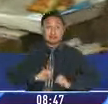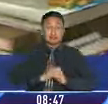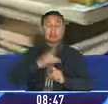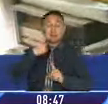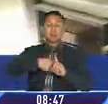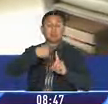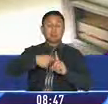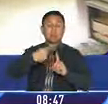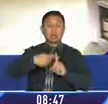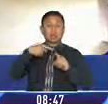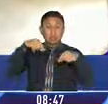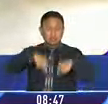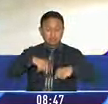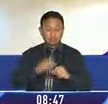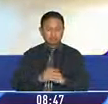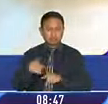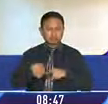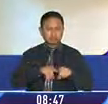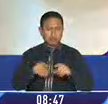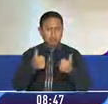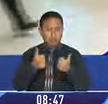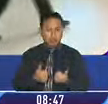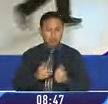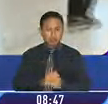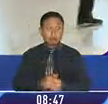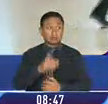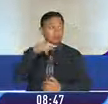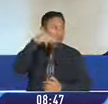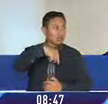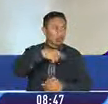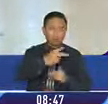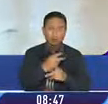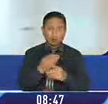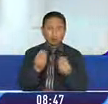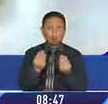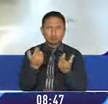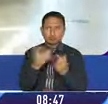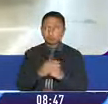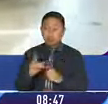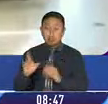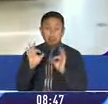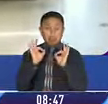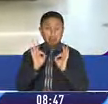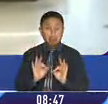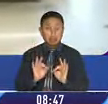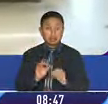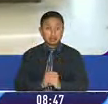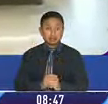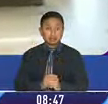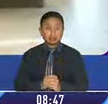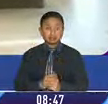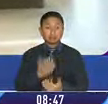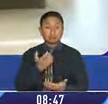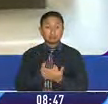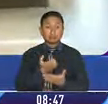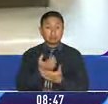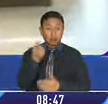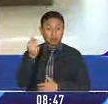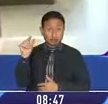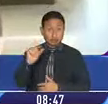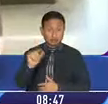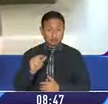mercados considerados como saludables. Manuelita, aquí tienen diversidad de productos fresquitos, todo súper económico.